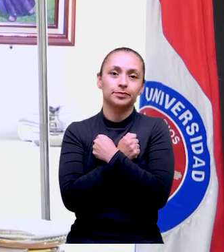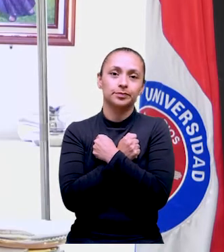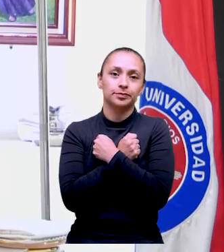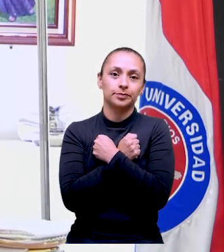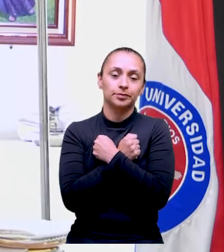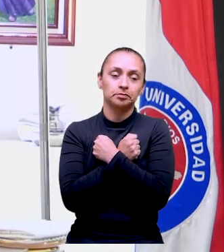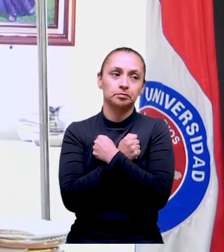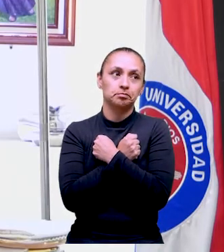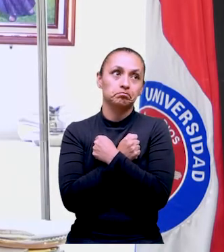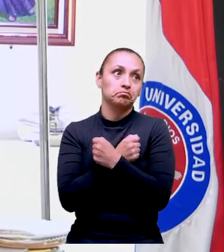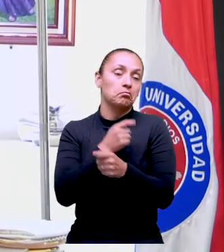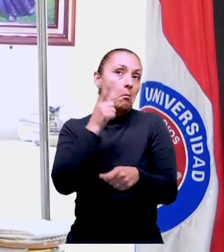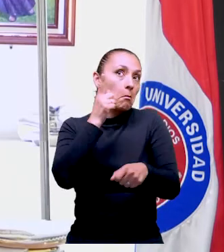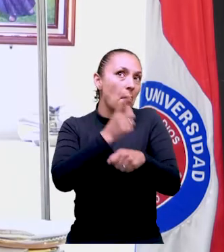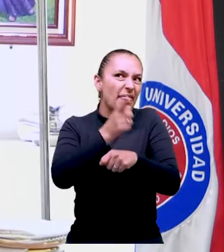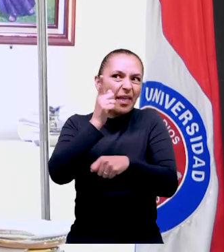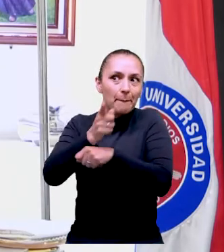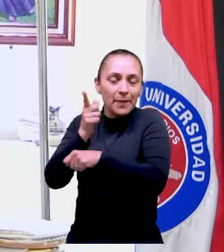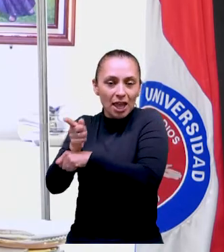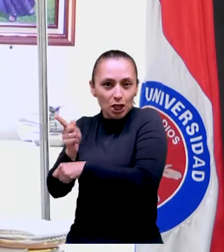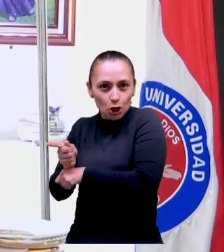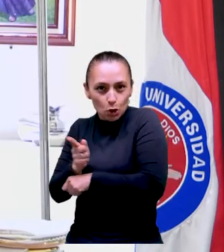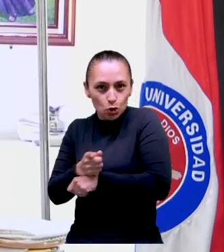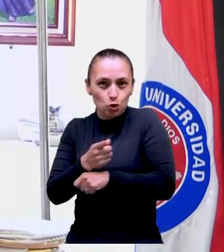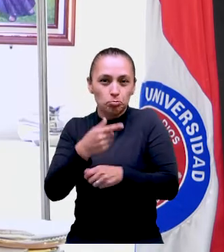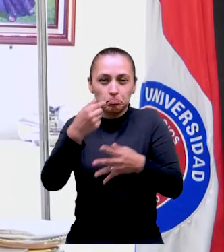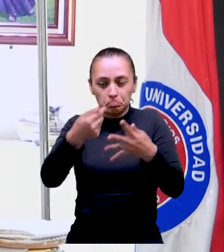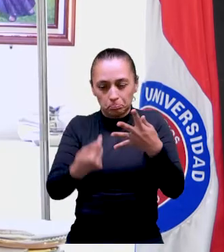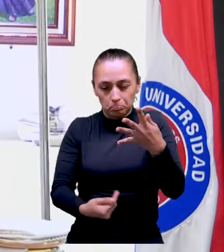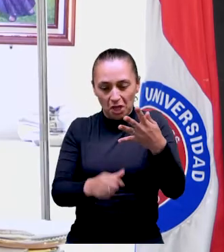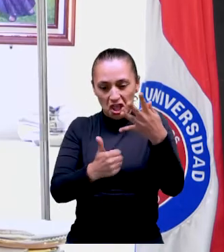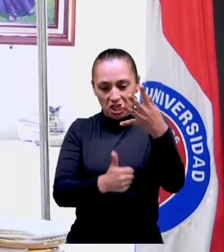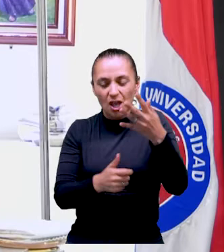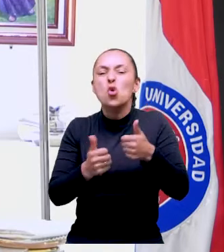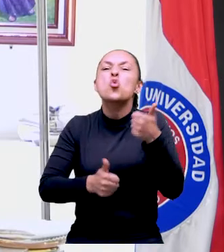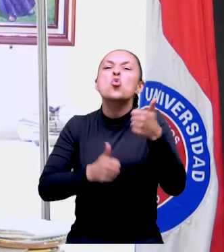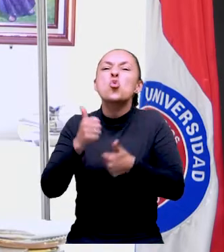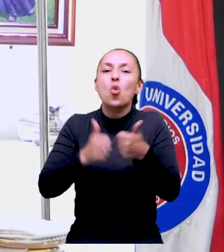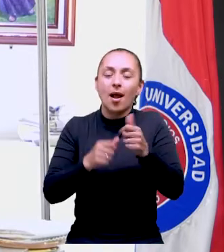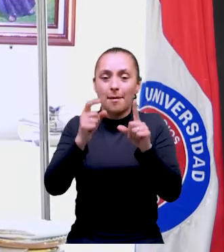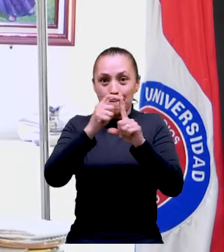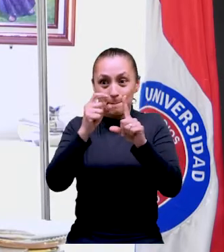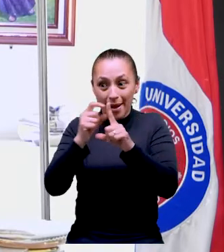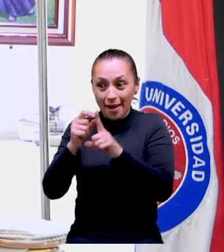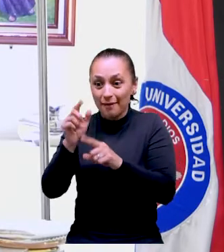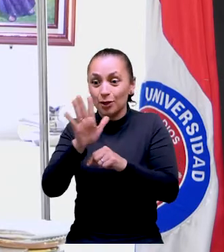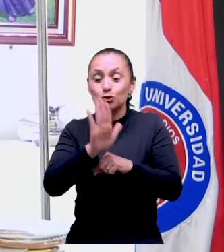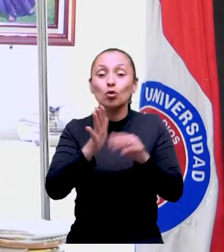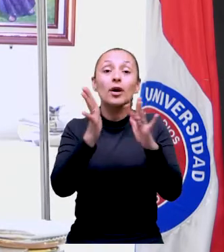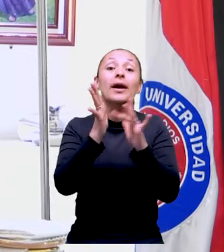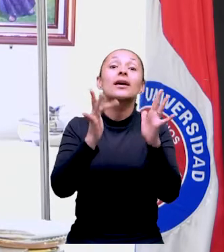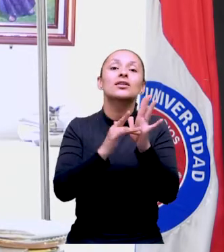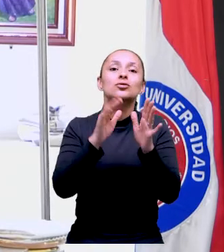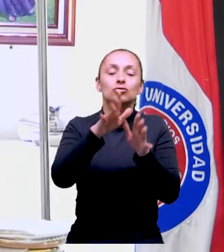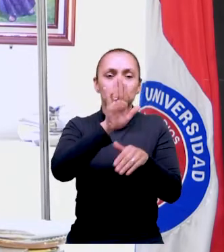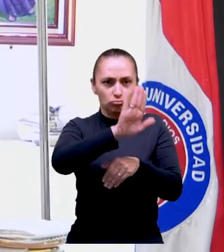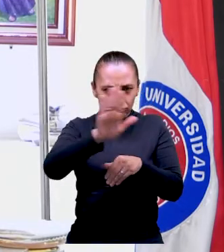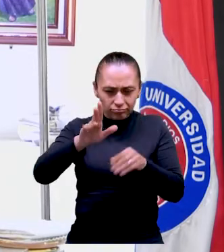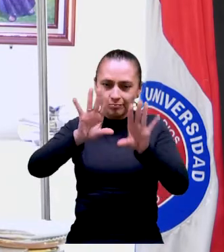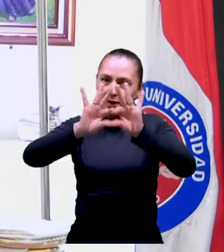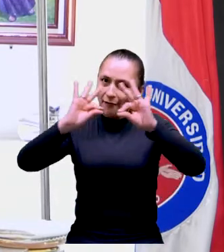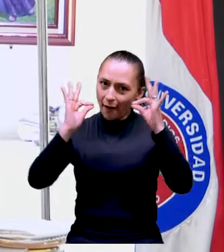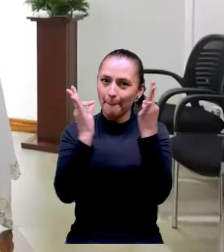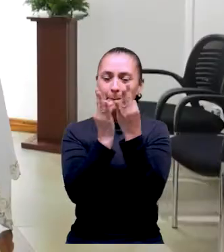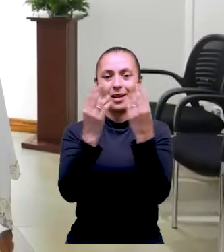el amor los mandamientos cuáles serían esas palabras de